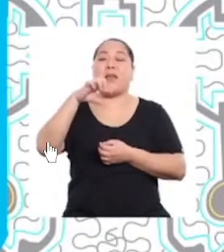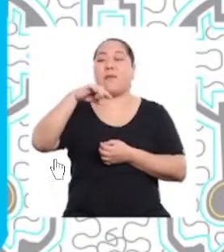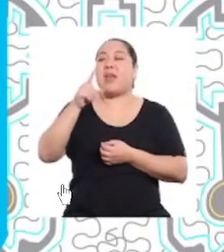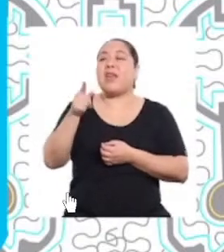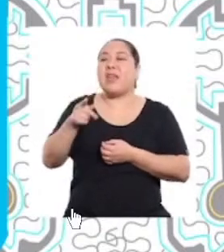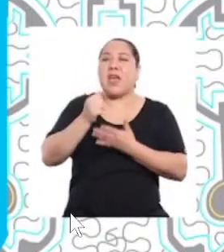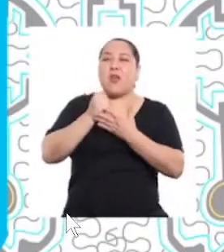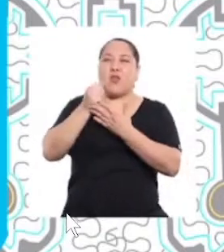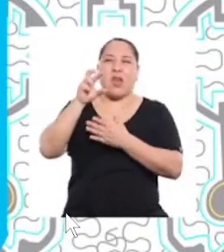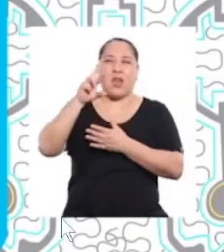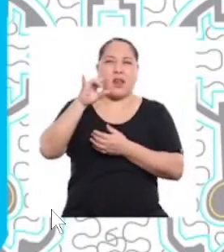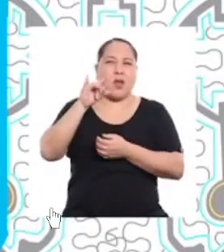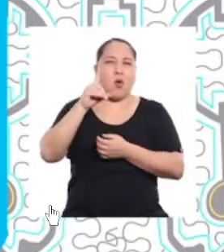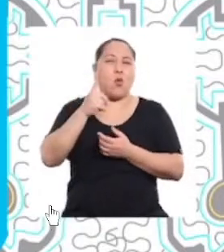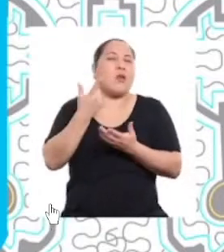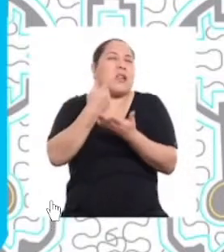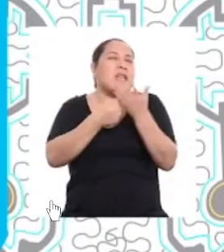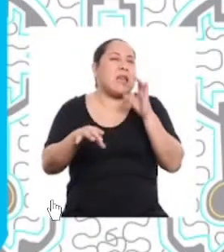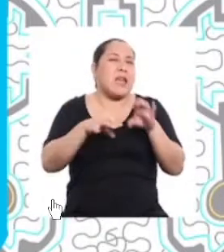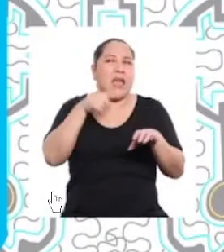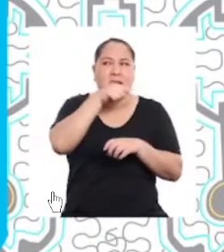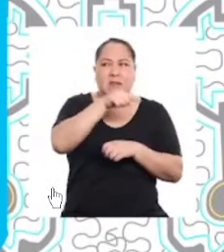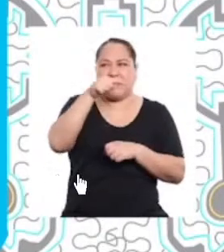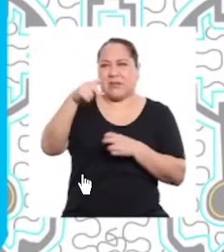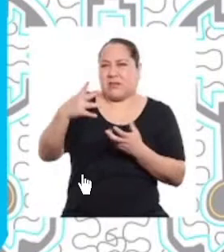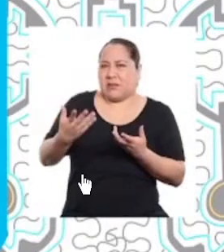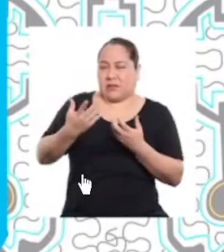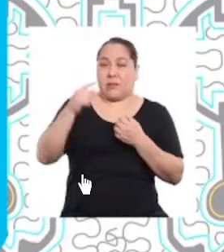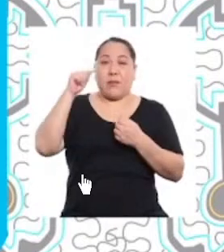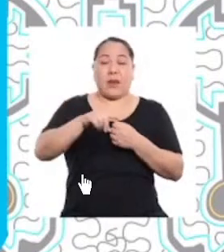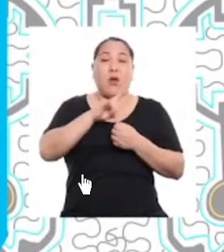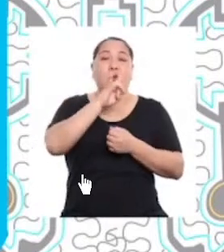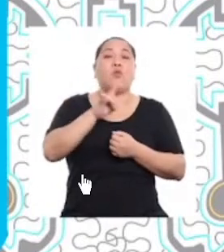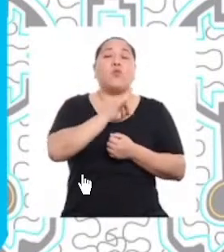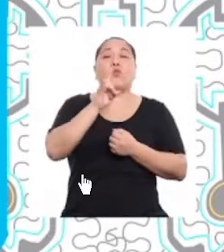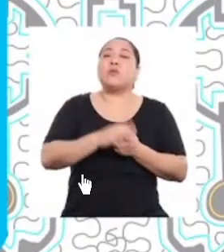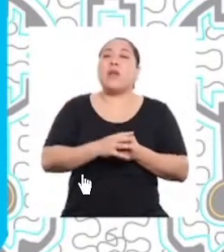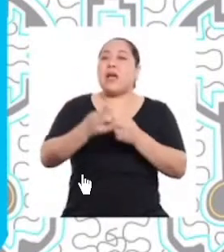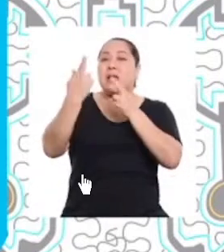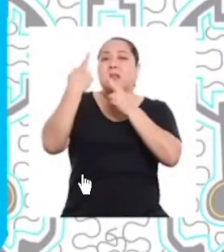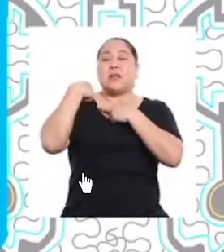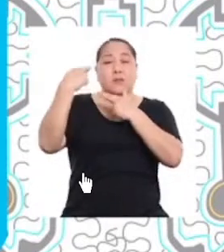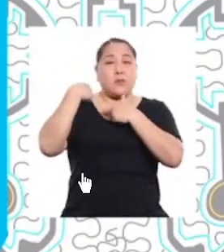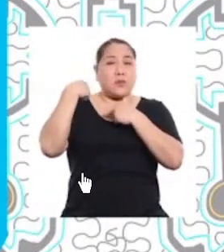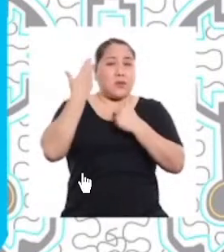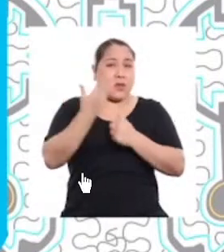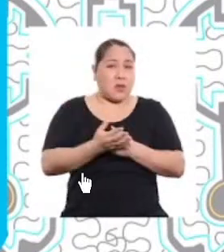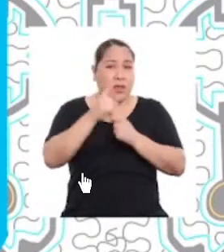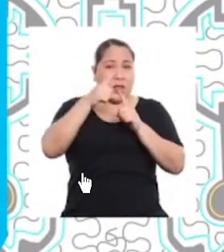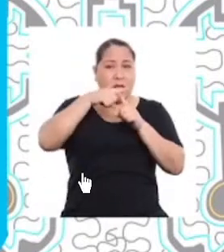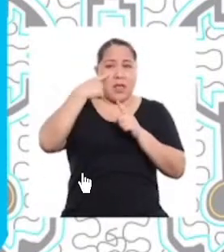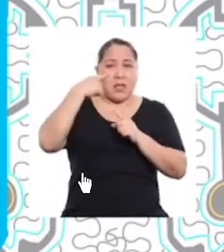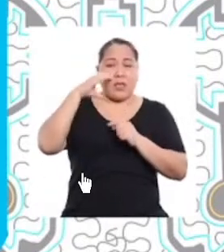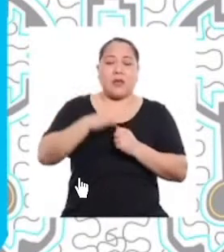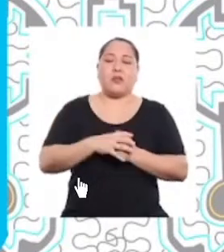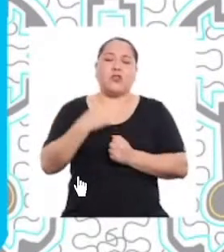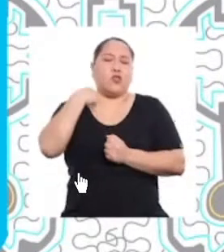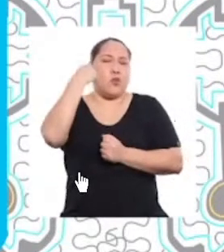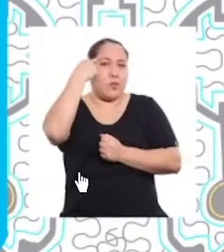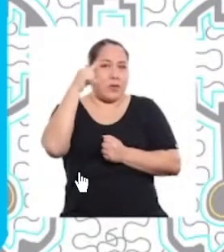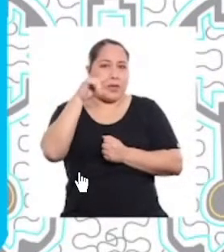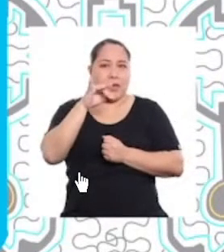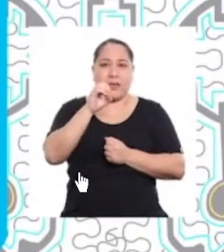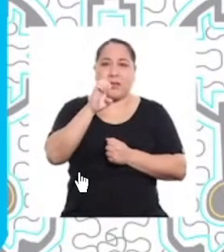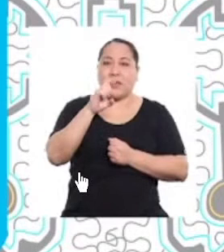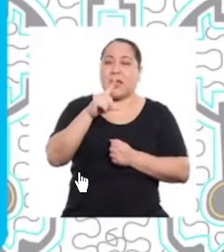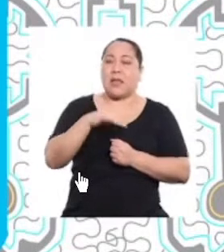Raúl? ¿Qué acciones deberían realizar para utilizar responsablemente las TIC? Yo creo